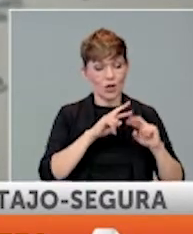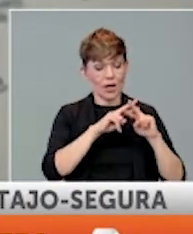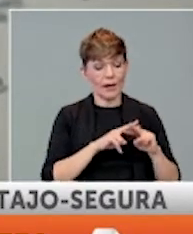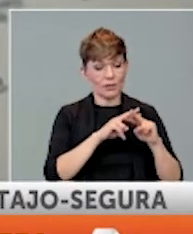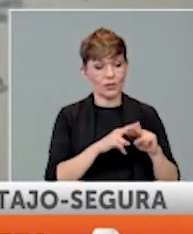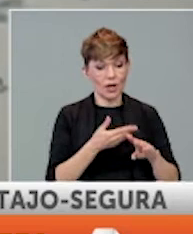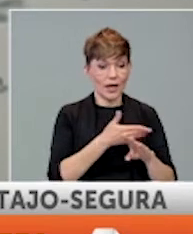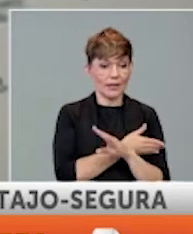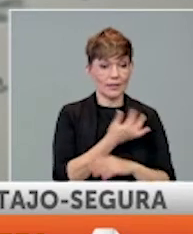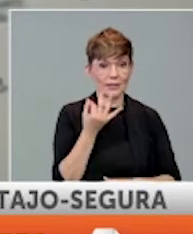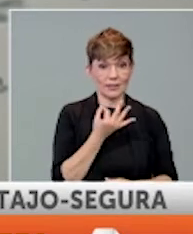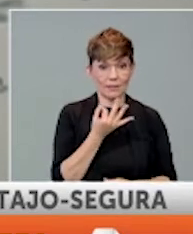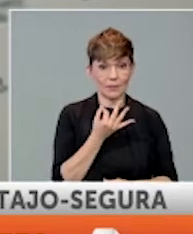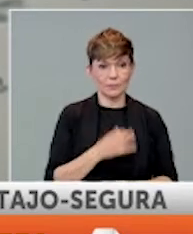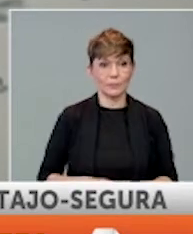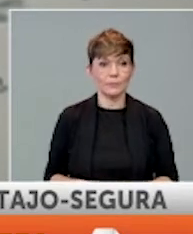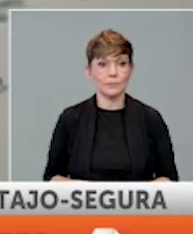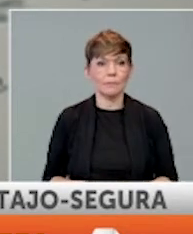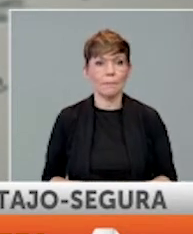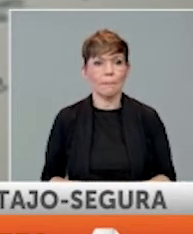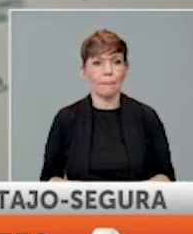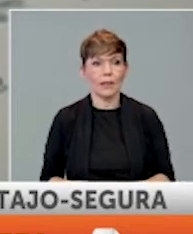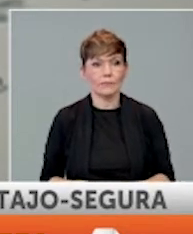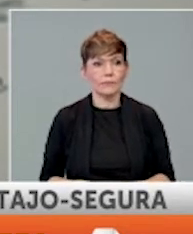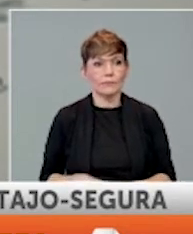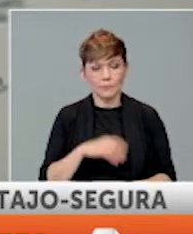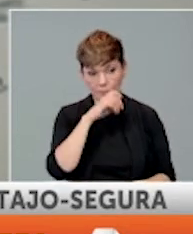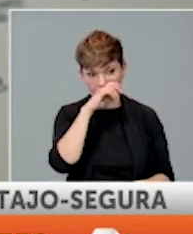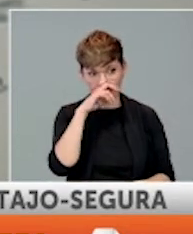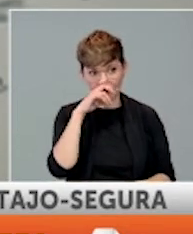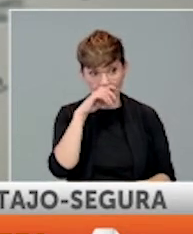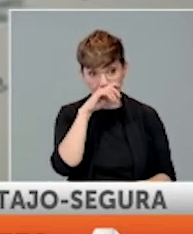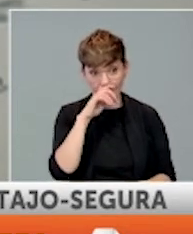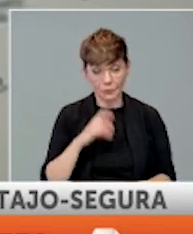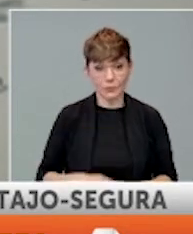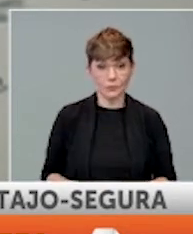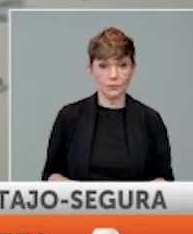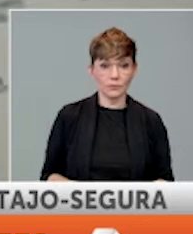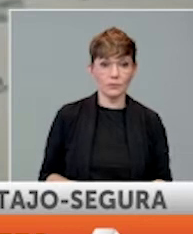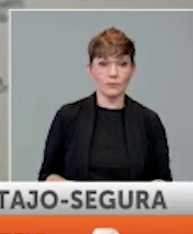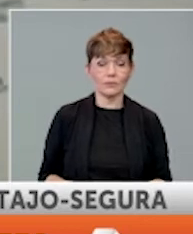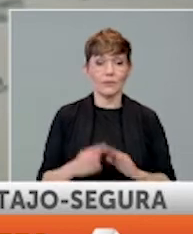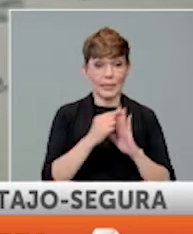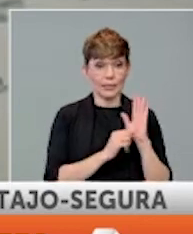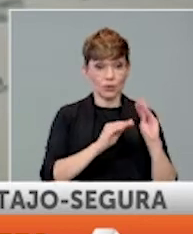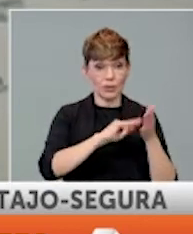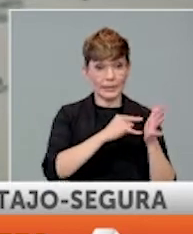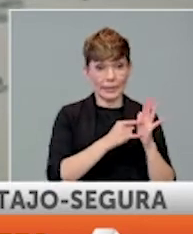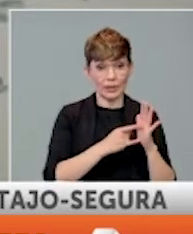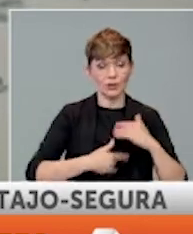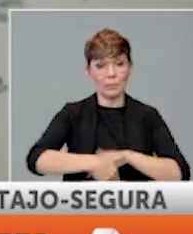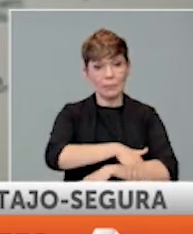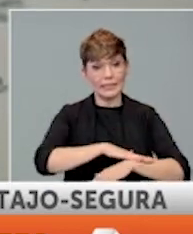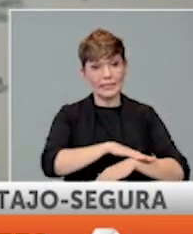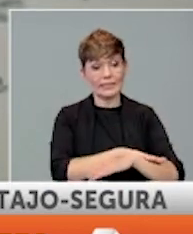Pero, bueno, la verdad es que los criterios aducidos por los técnicos del Ministerio eran plausibles, entraban